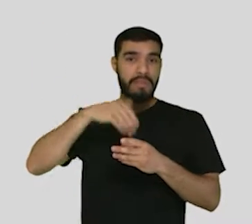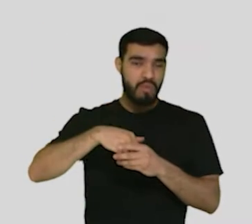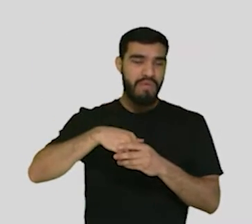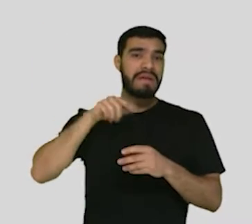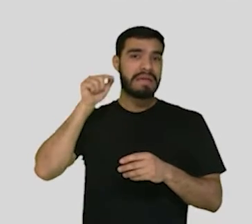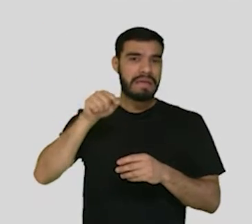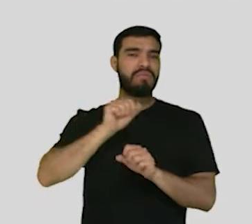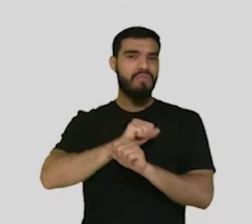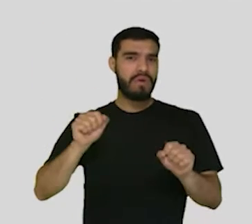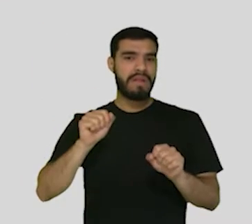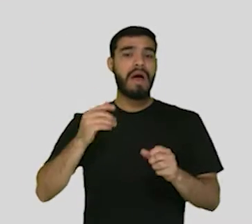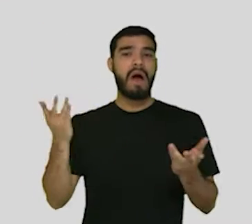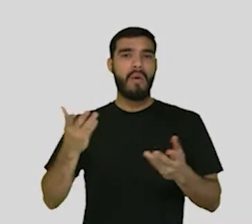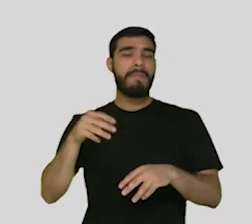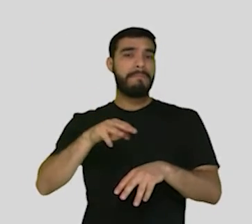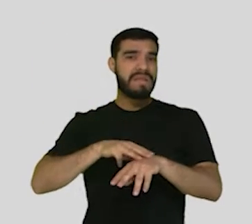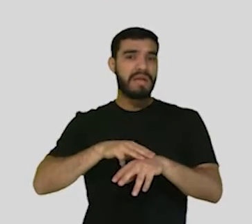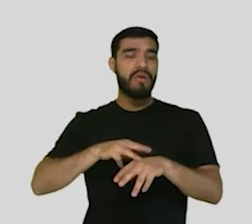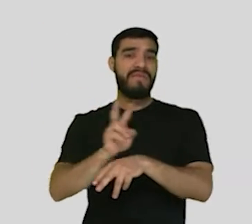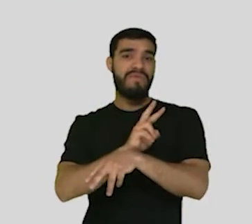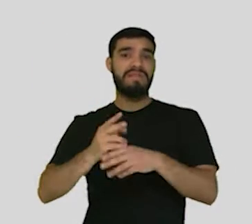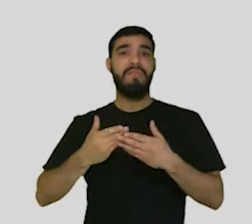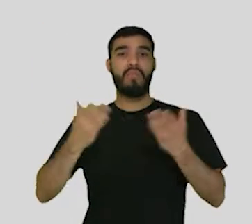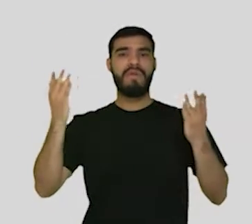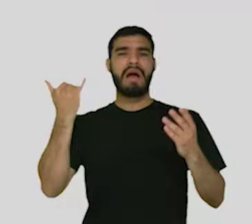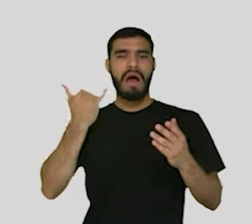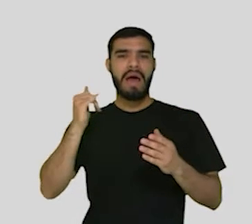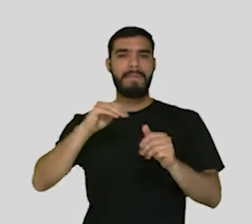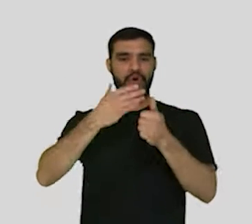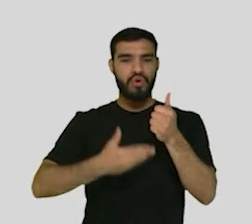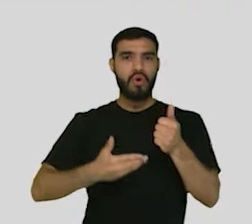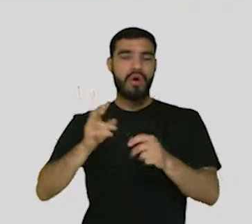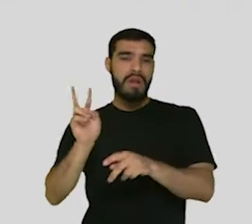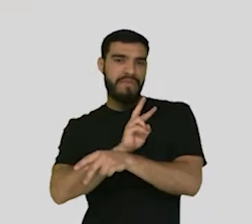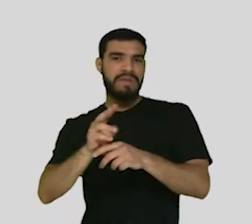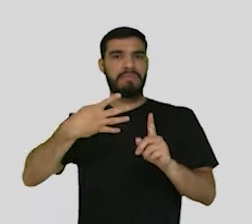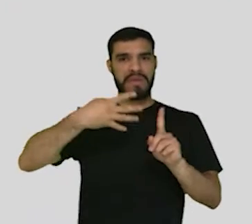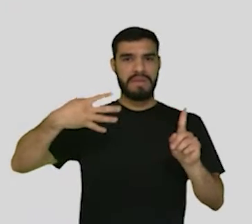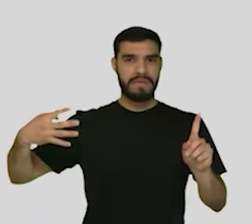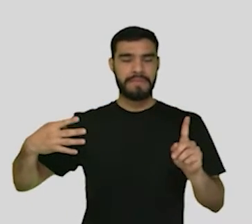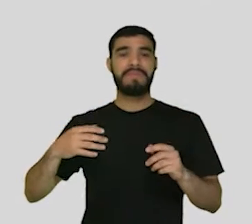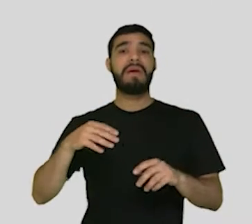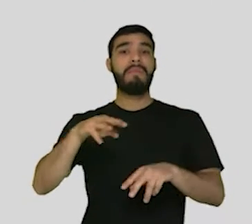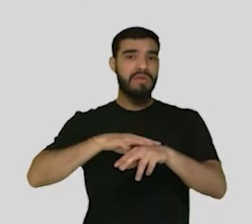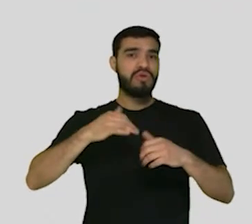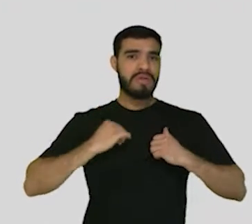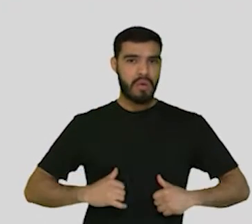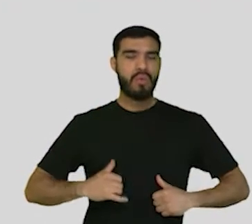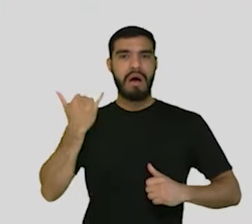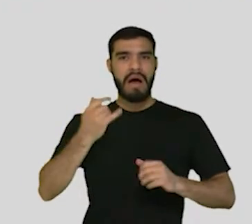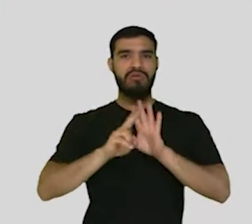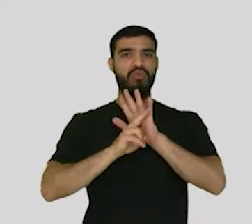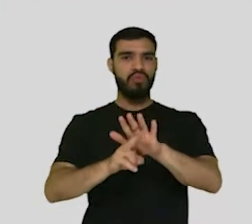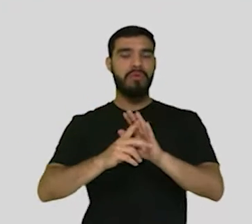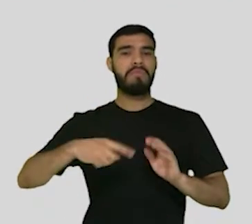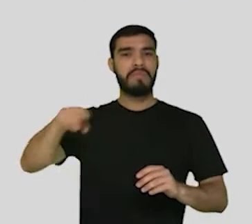po política pública, Ministerio de Defensa Pública, orecopetín protocolo, va esa pa ñi ñangarecomana, tapiza LGTB